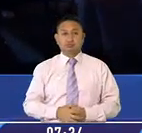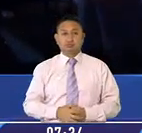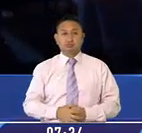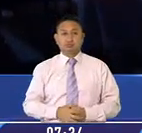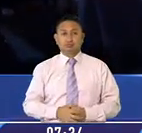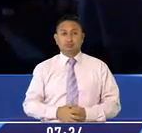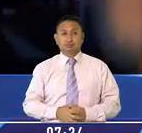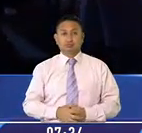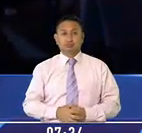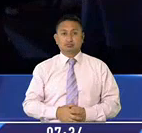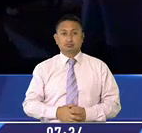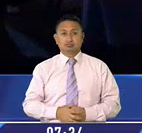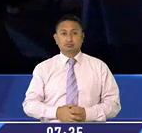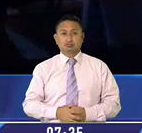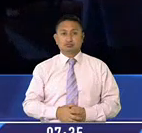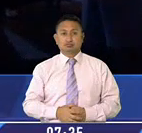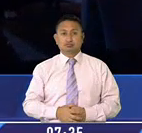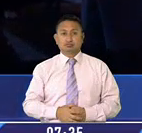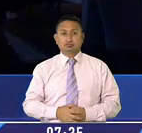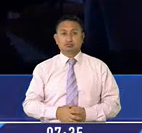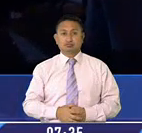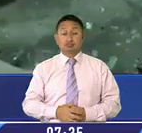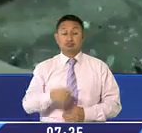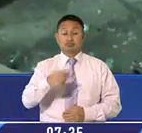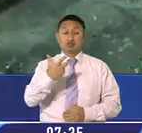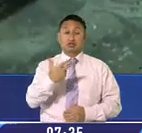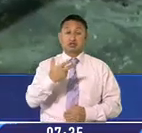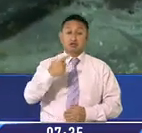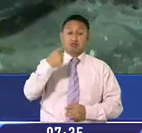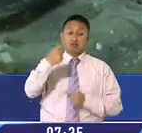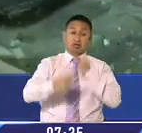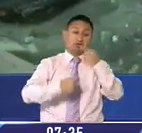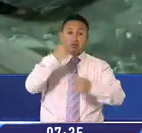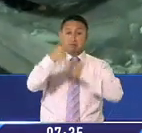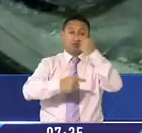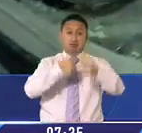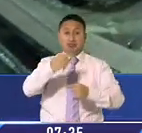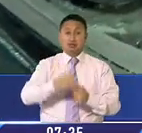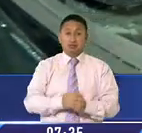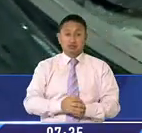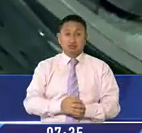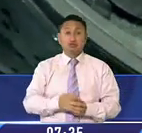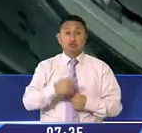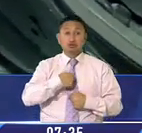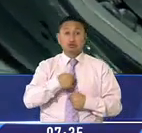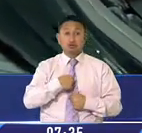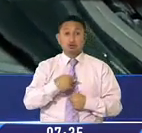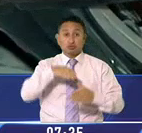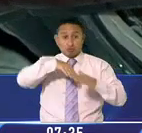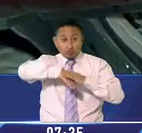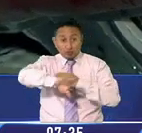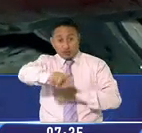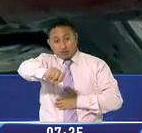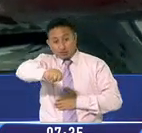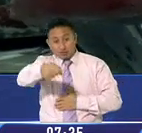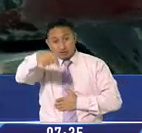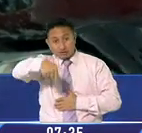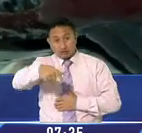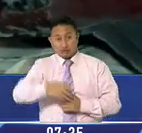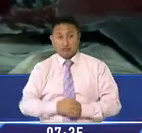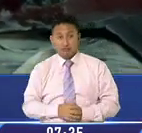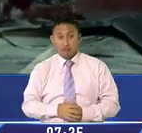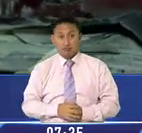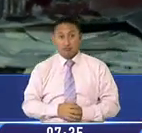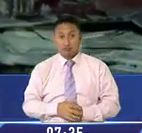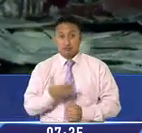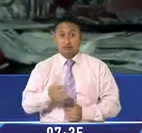claro, venían de allá, se dieron siquiera unas 3 vueltas de campana. Tratamos de apagar el carro, tuve que meterme yo al vehículo a apagarlo porque estaba encendido y